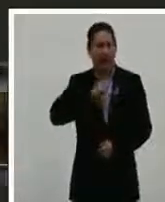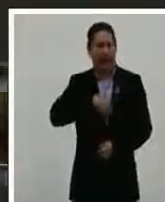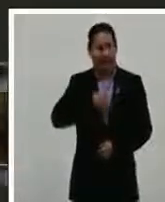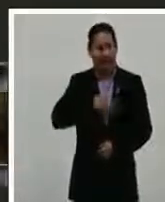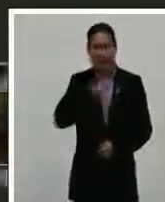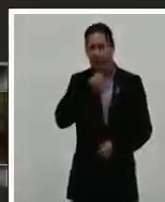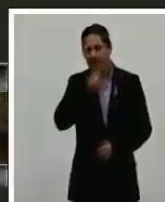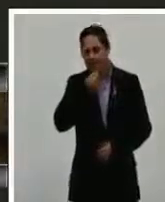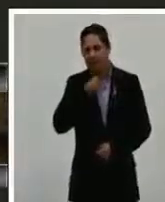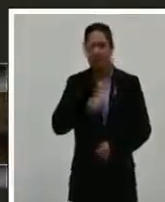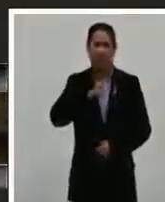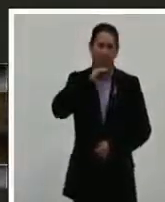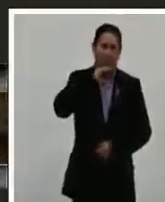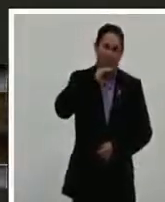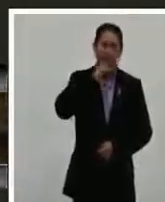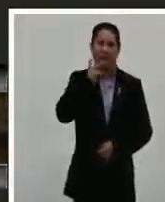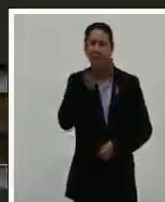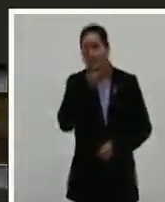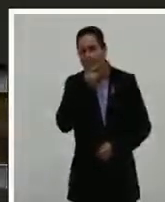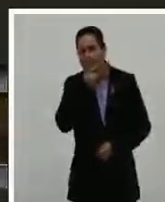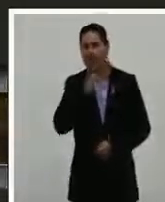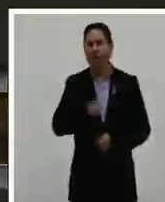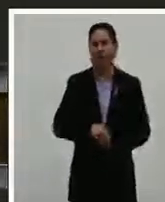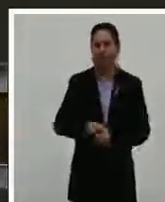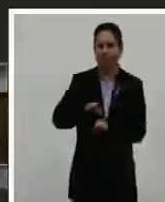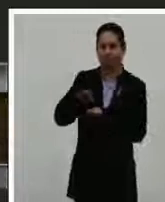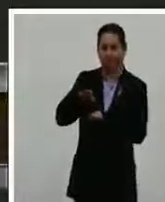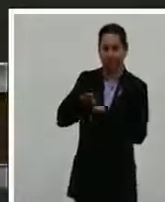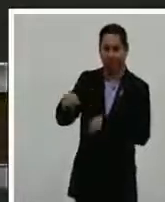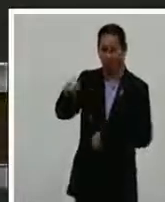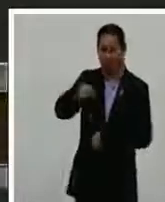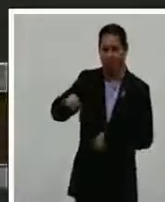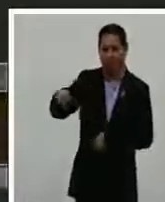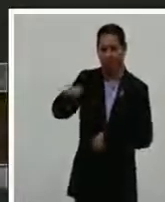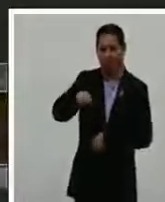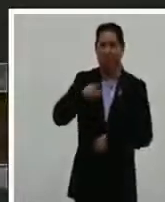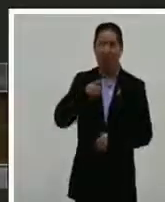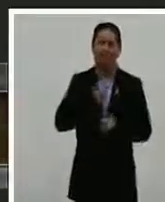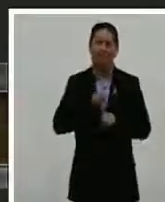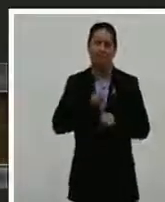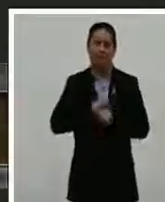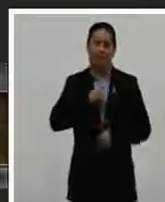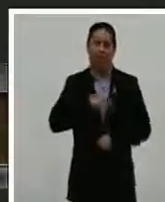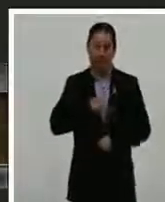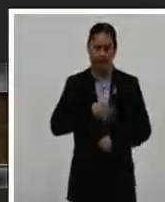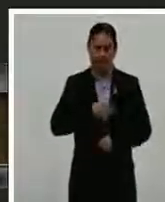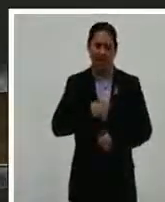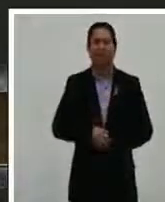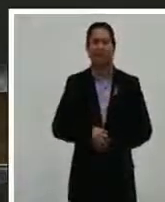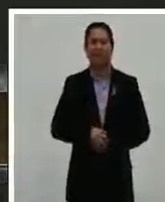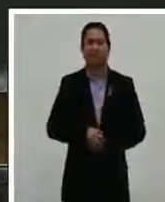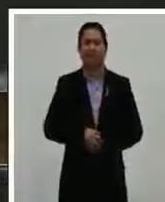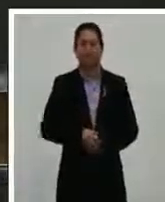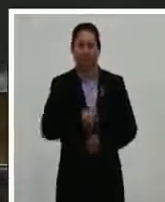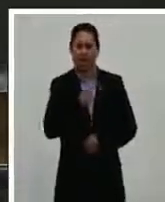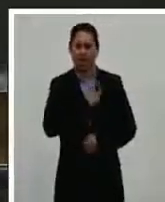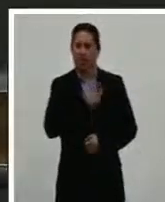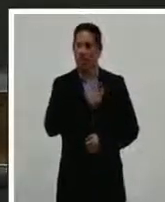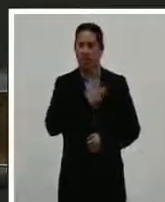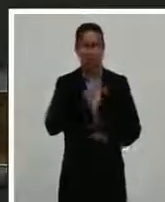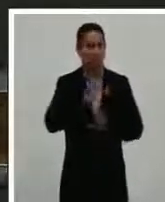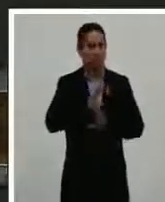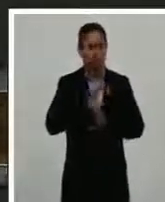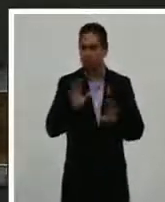a las madres y padres trabajado trabajadoras de los niños enfermos de cáncer no están solos